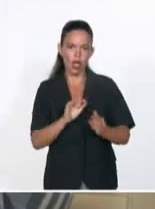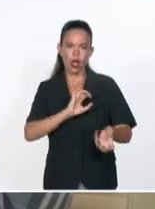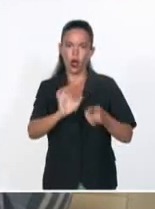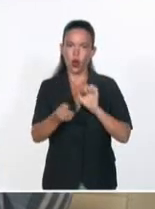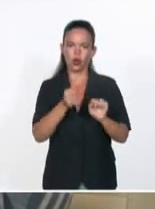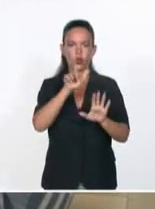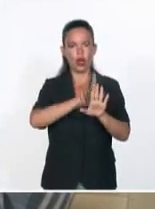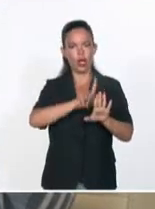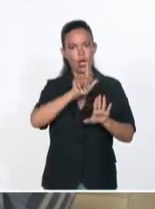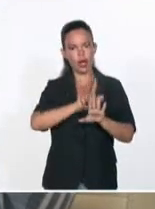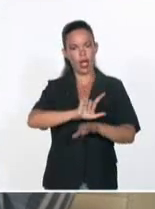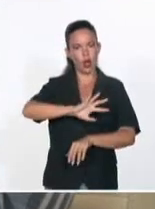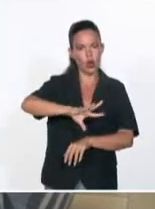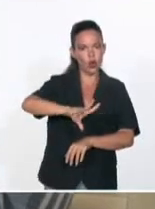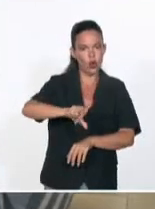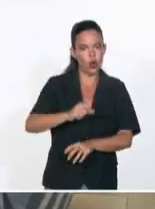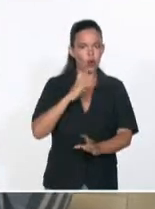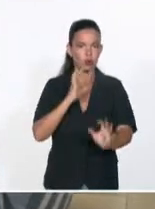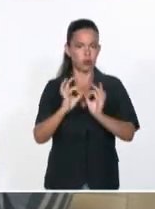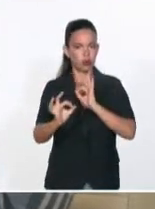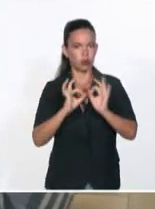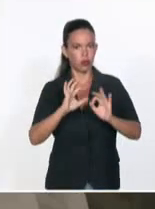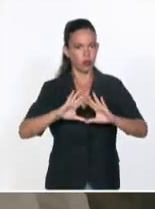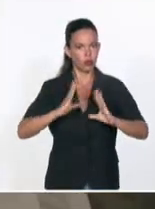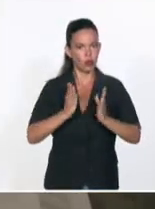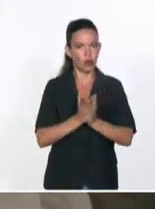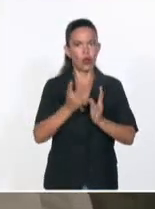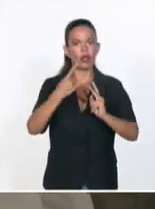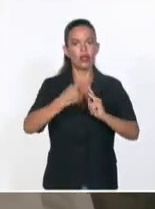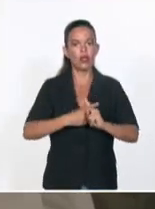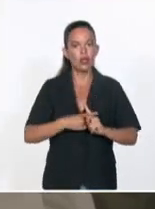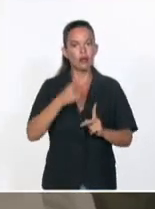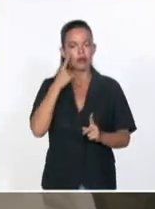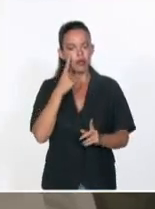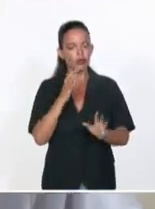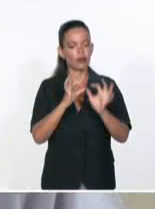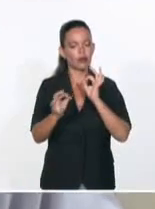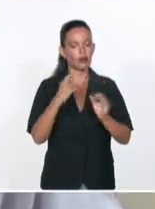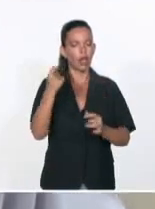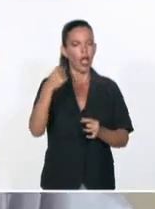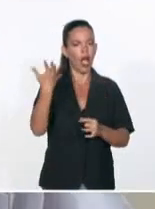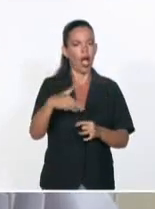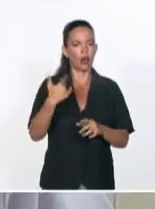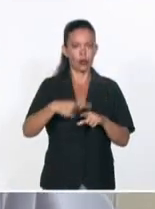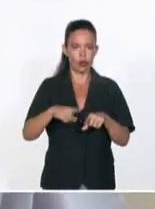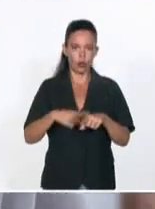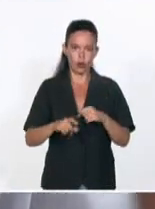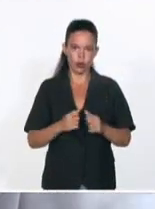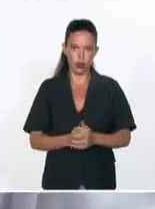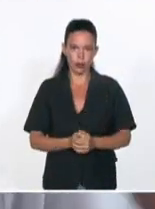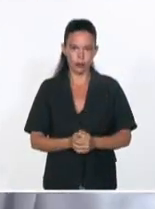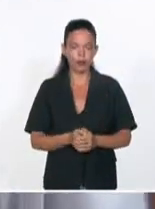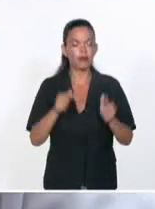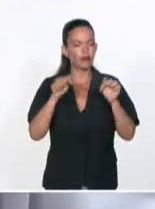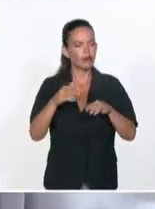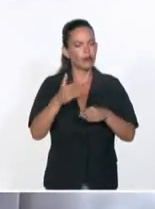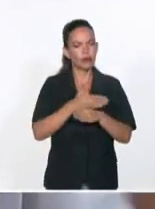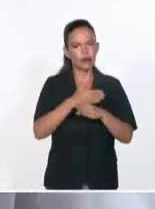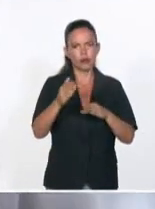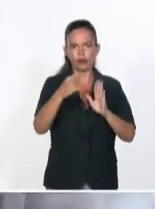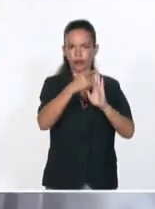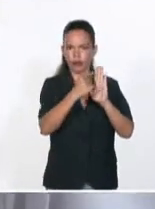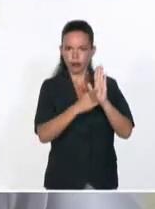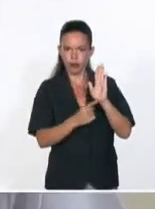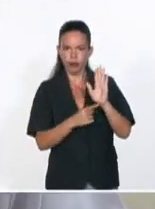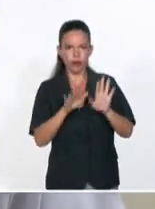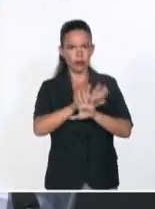la corrupción y la inflación. En ese sentido, el Comité Ejecutivo indicó un grupo de orientaciones y hacia el final de su sesión aprobó el programa